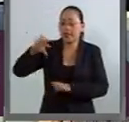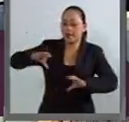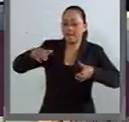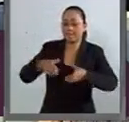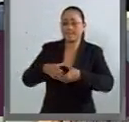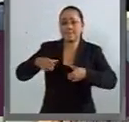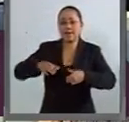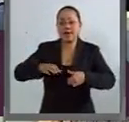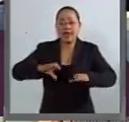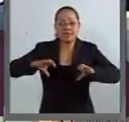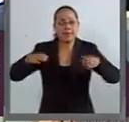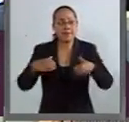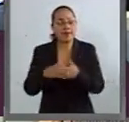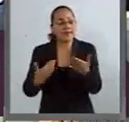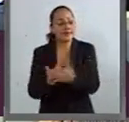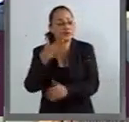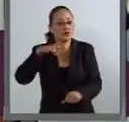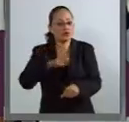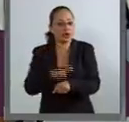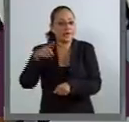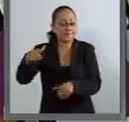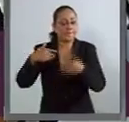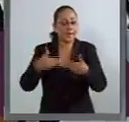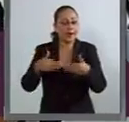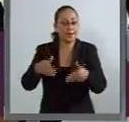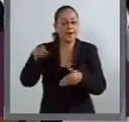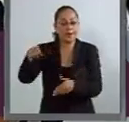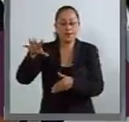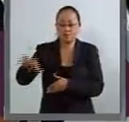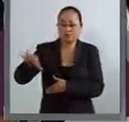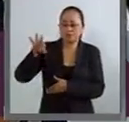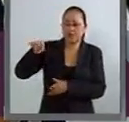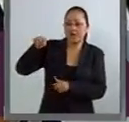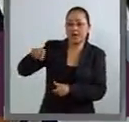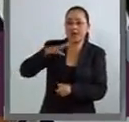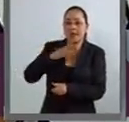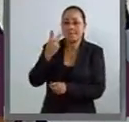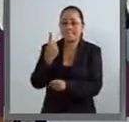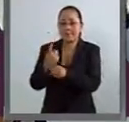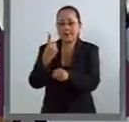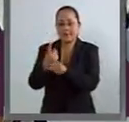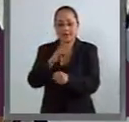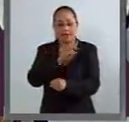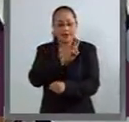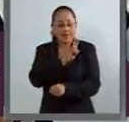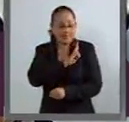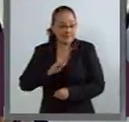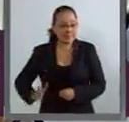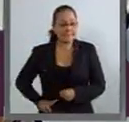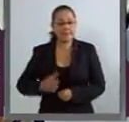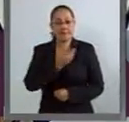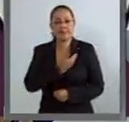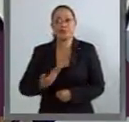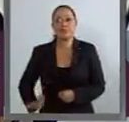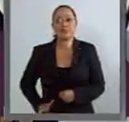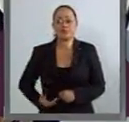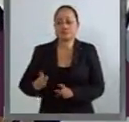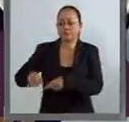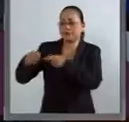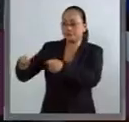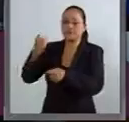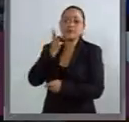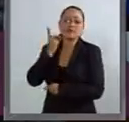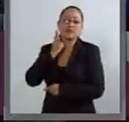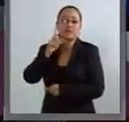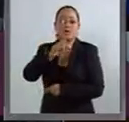Pleno de la Asamblea Nacional de Panamá como su primer vicepresidente. Tiene la palabra el